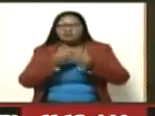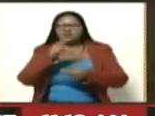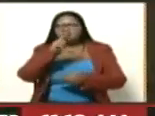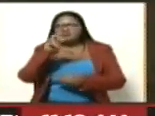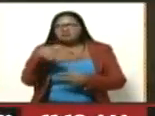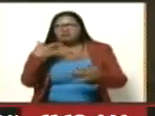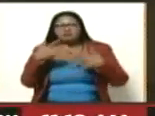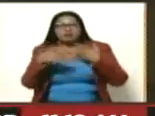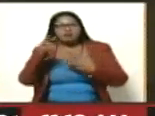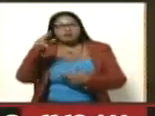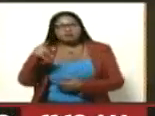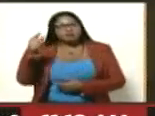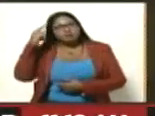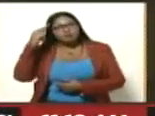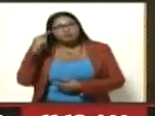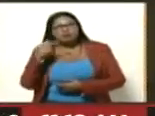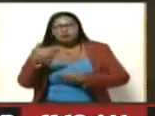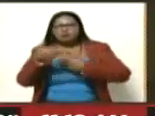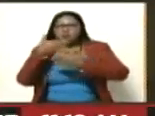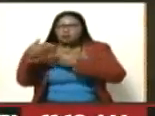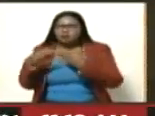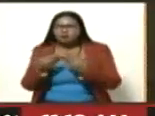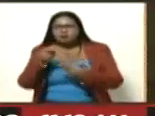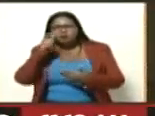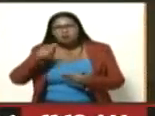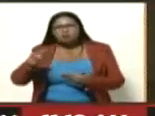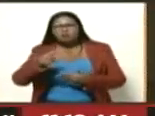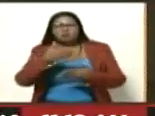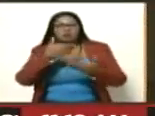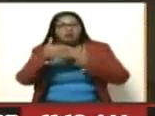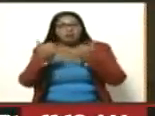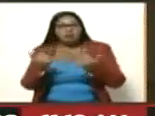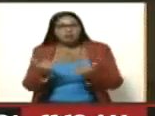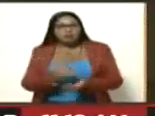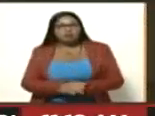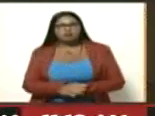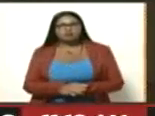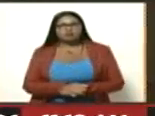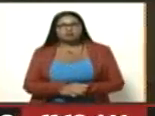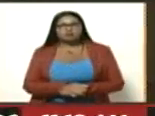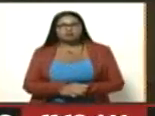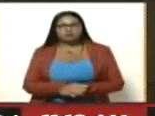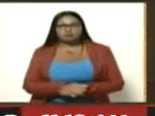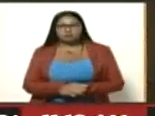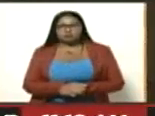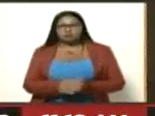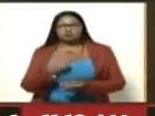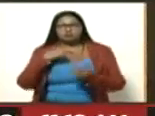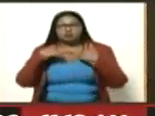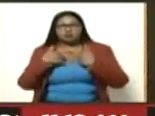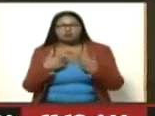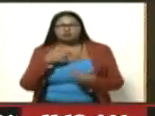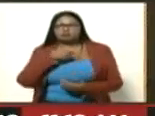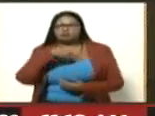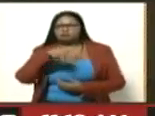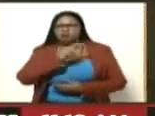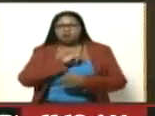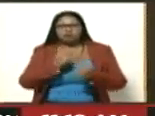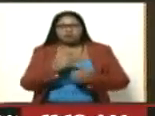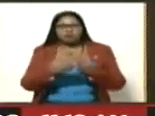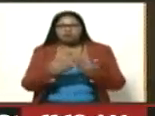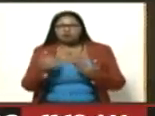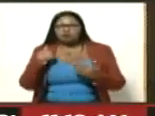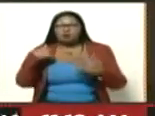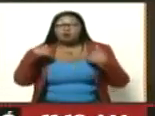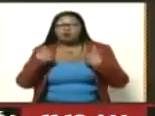diarias, a compartir con el pueblo, a ser interpelado con el pueblo y cansarse y caminar. Bueno, yo quedaba